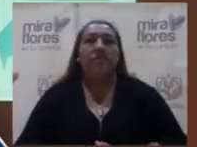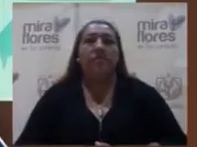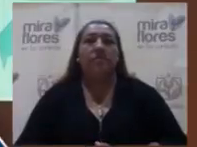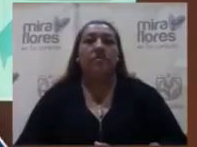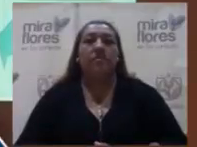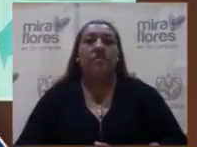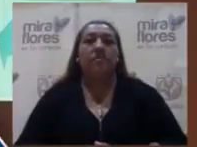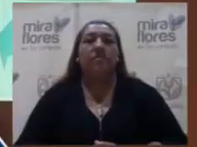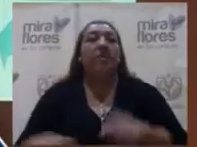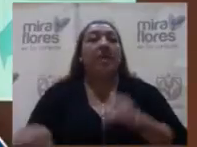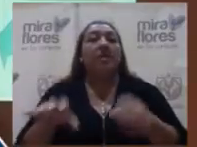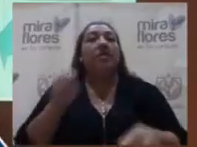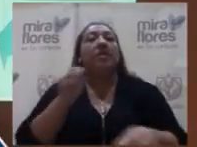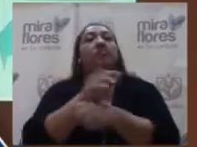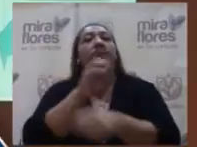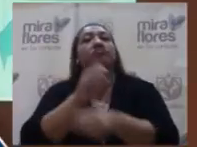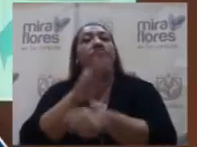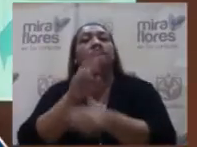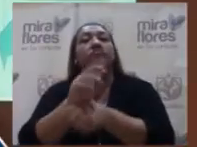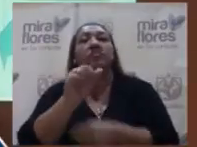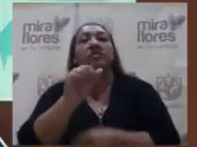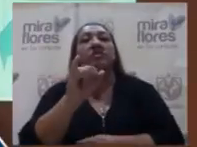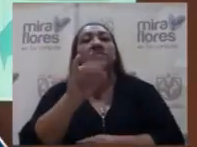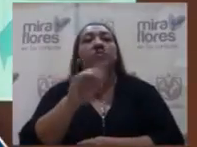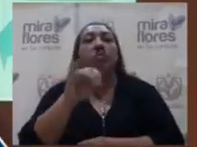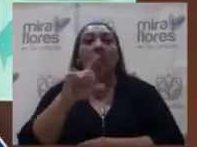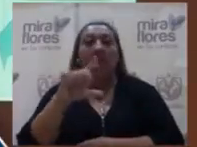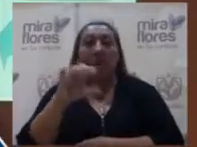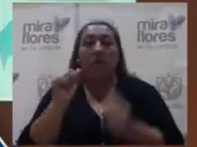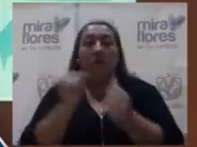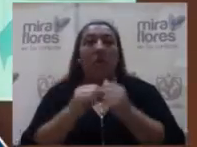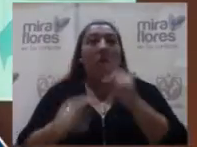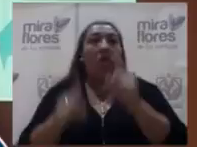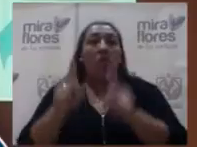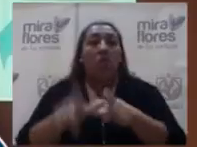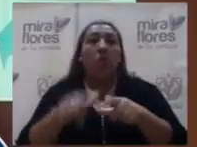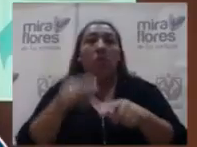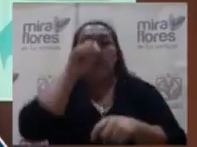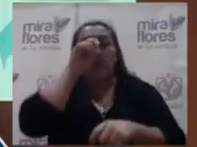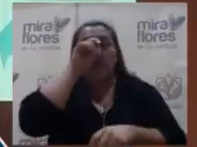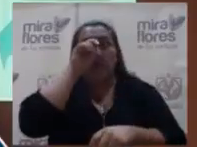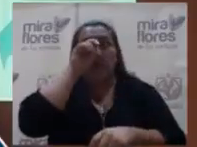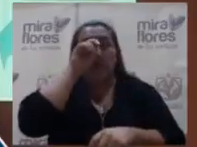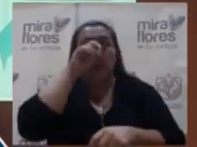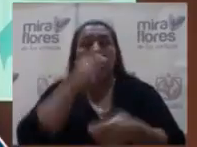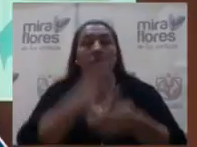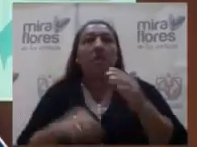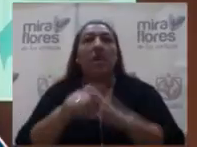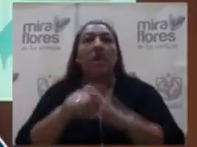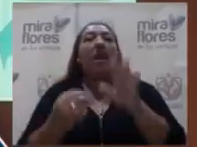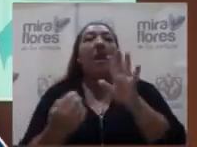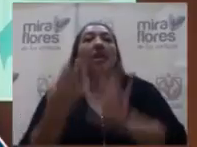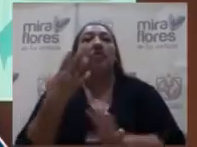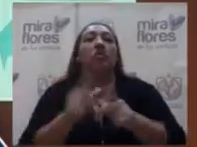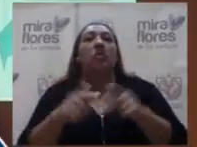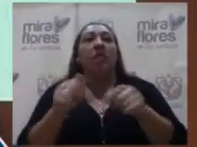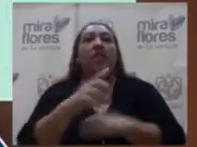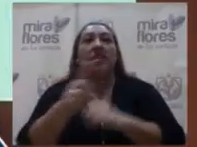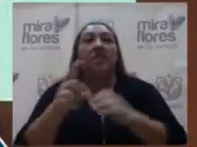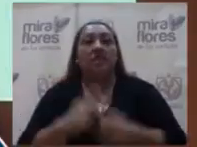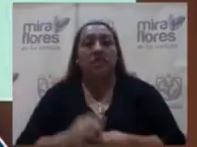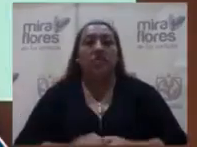haciendo capacitaciones y simulacros, y también se monitorea los almacenes soterrados en 14 parques del